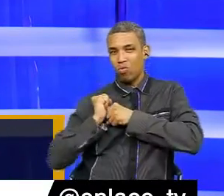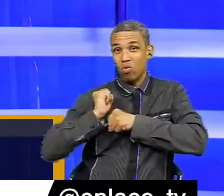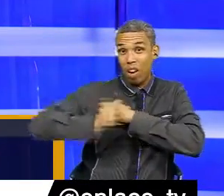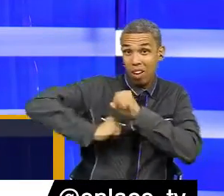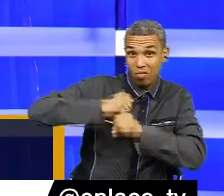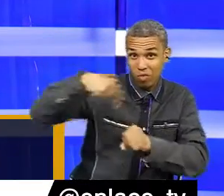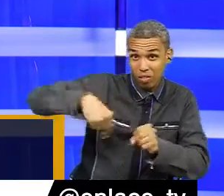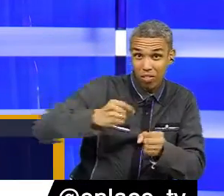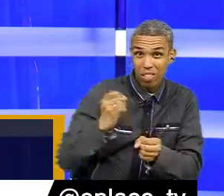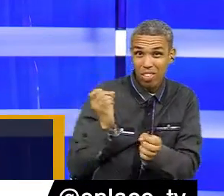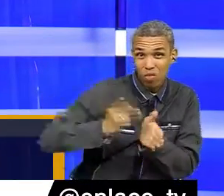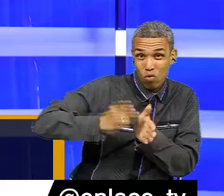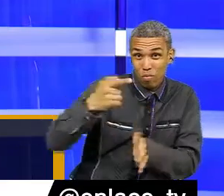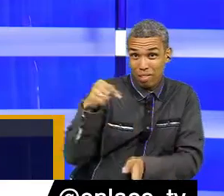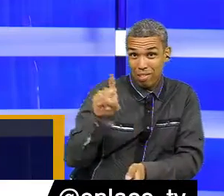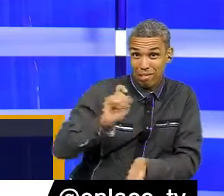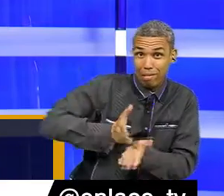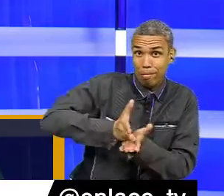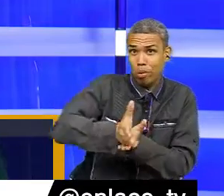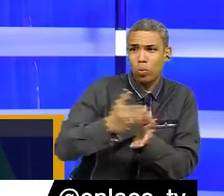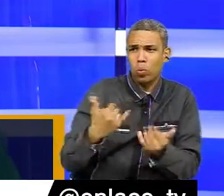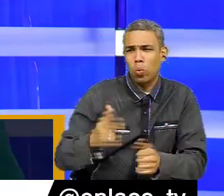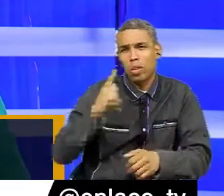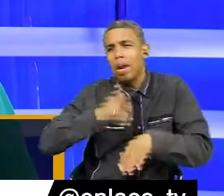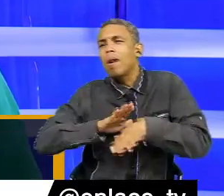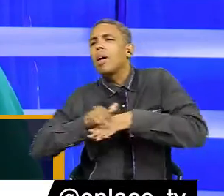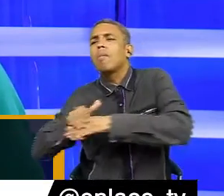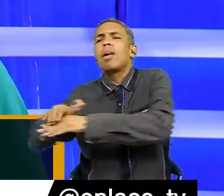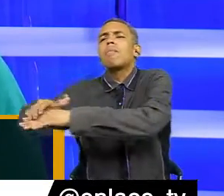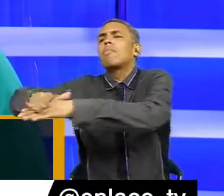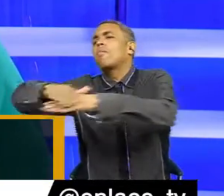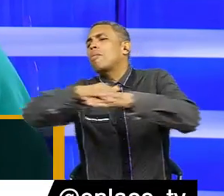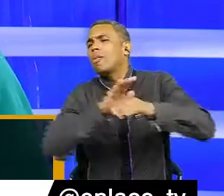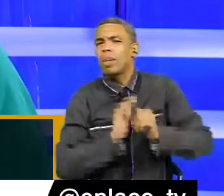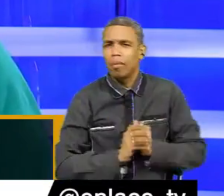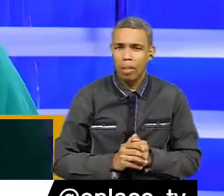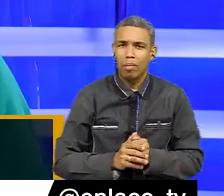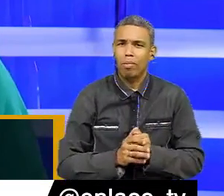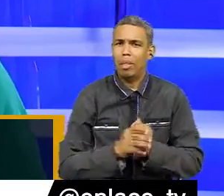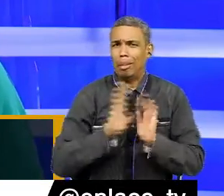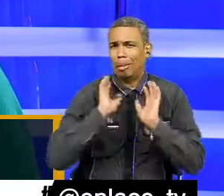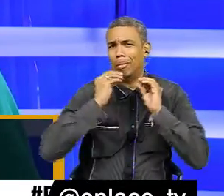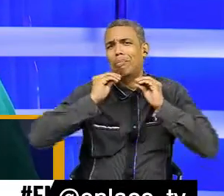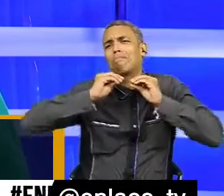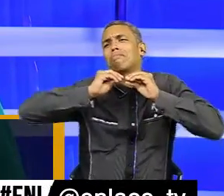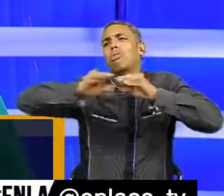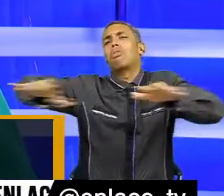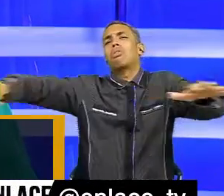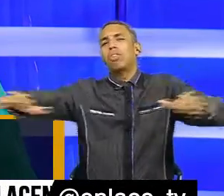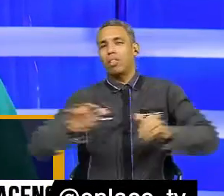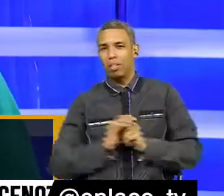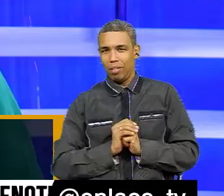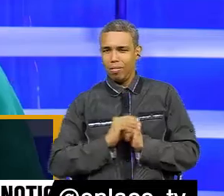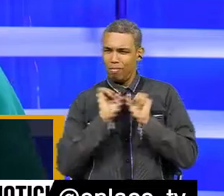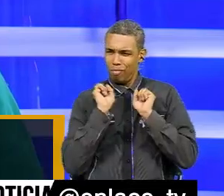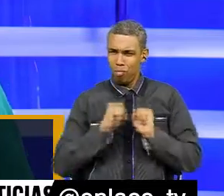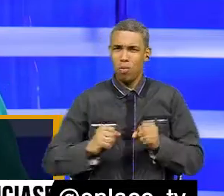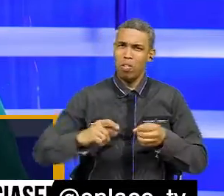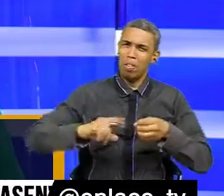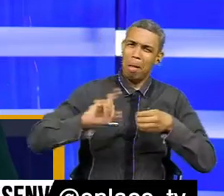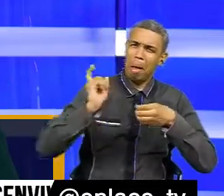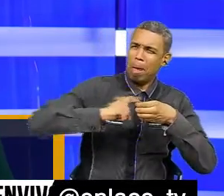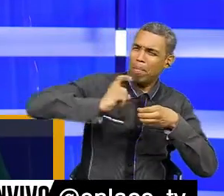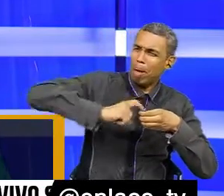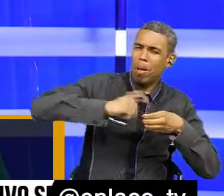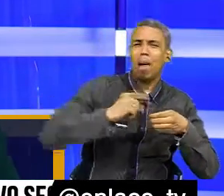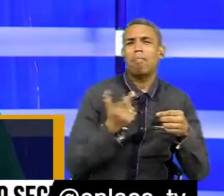La convocatoria ha sido bastante abierta, ha sido bastante pública para las personas y se ha podido entrar a participar en bastantes categorías,